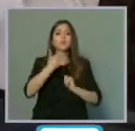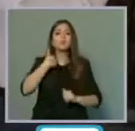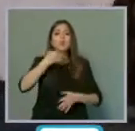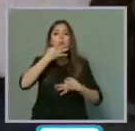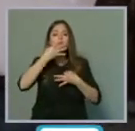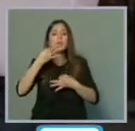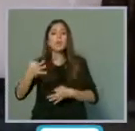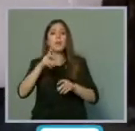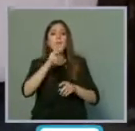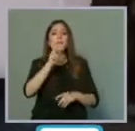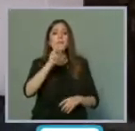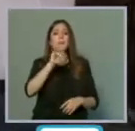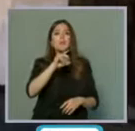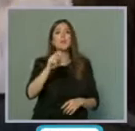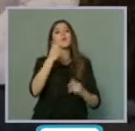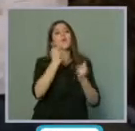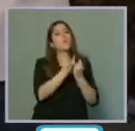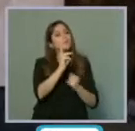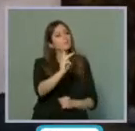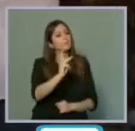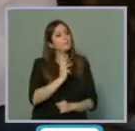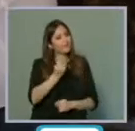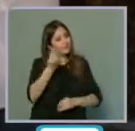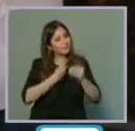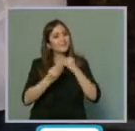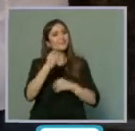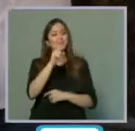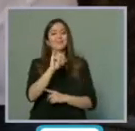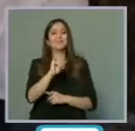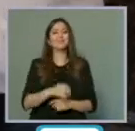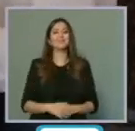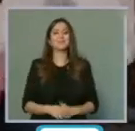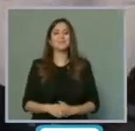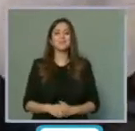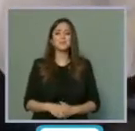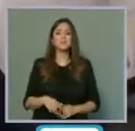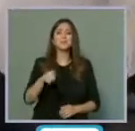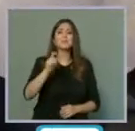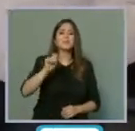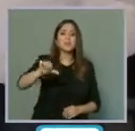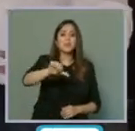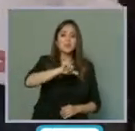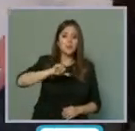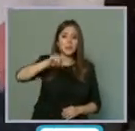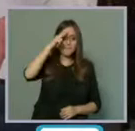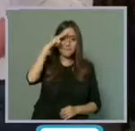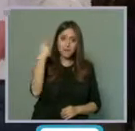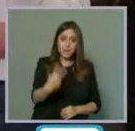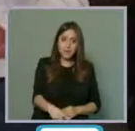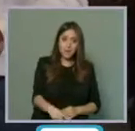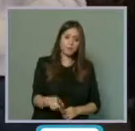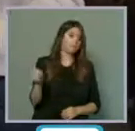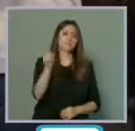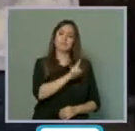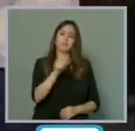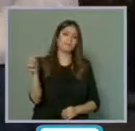pepinillo, ya se le hizo agua a la boca, y luego, ¿esto qué? Esta es una salsa mexicana. No es